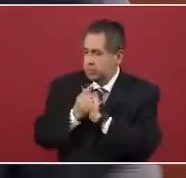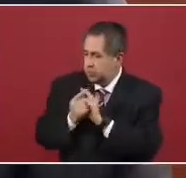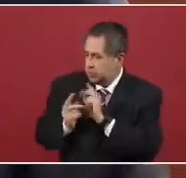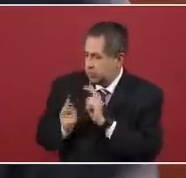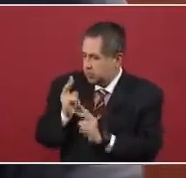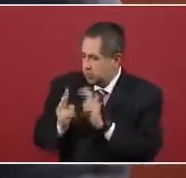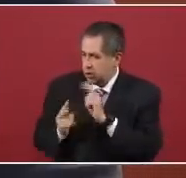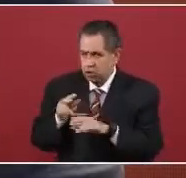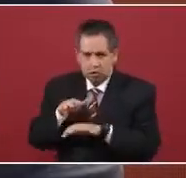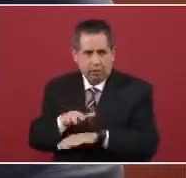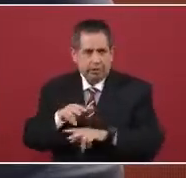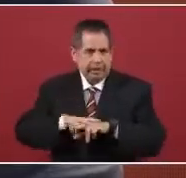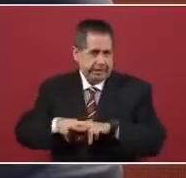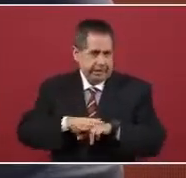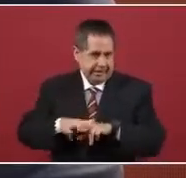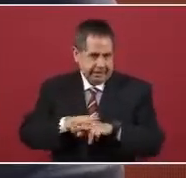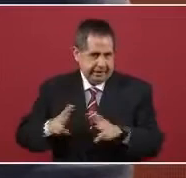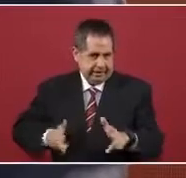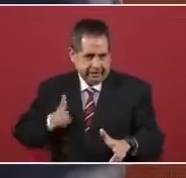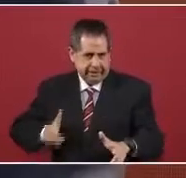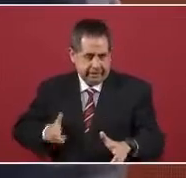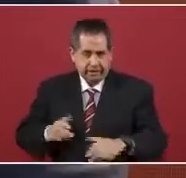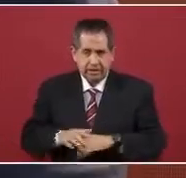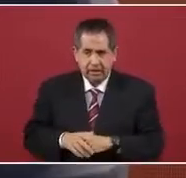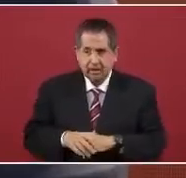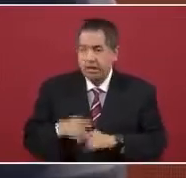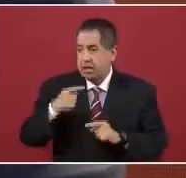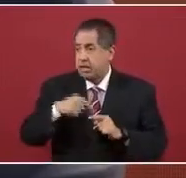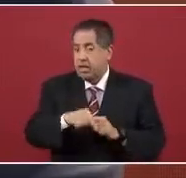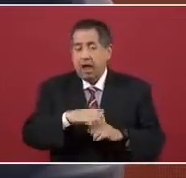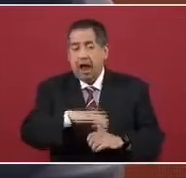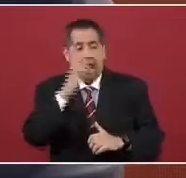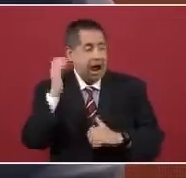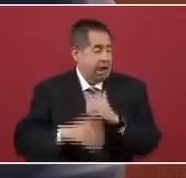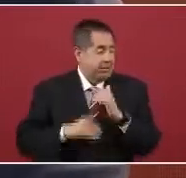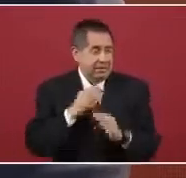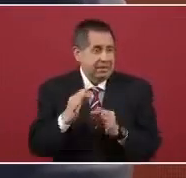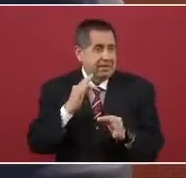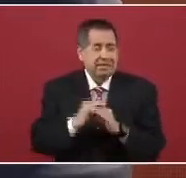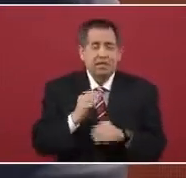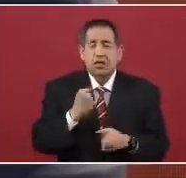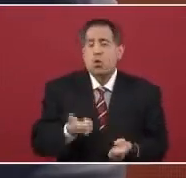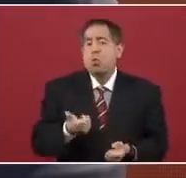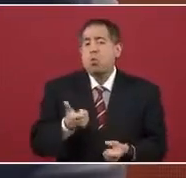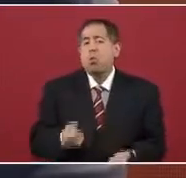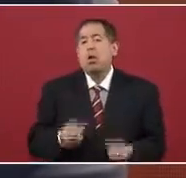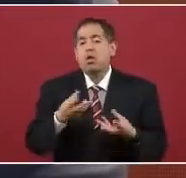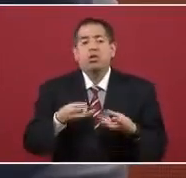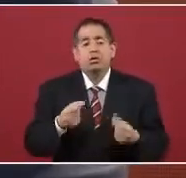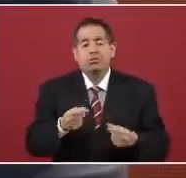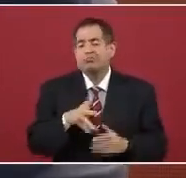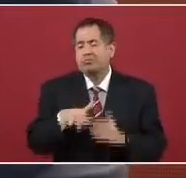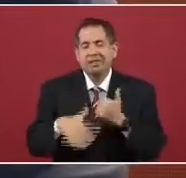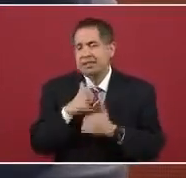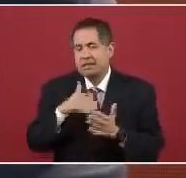sobre el tren y para terminarlo vamos a necesitar no 15